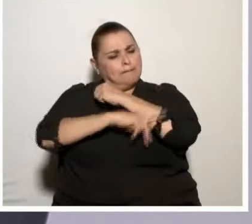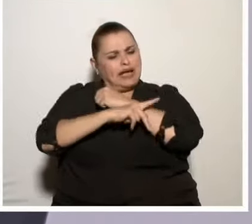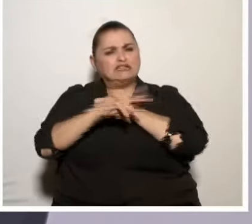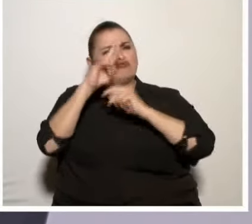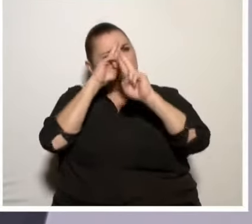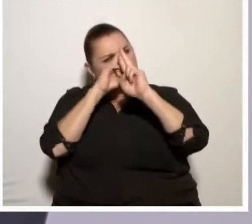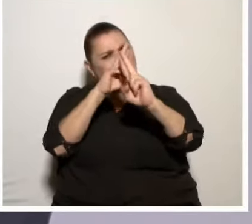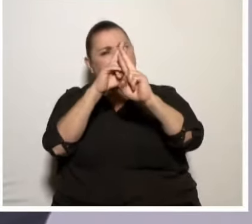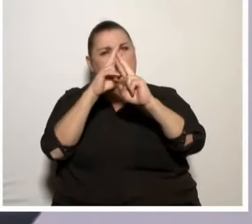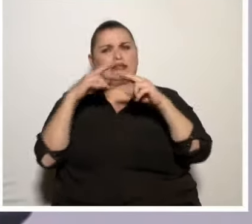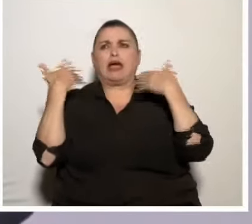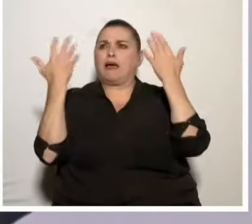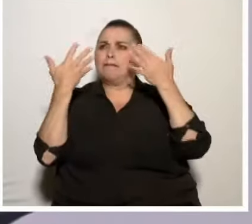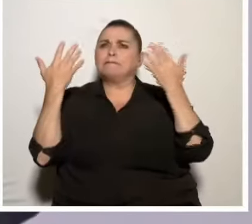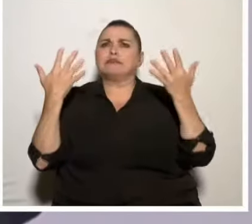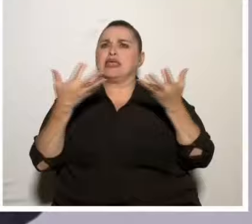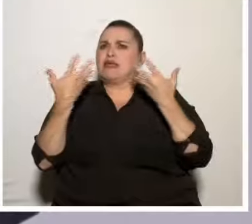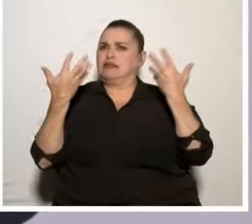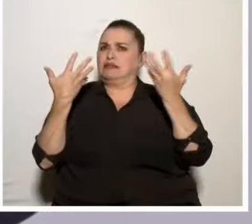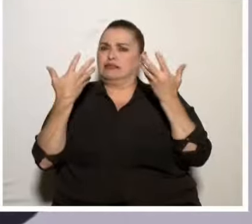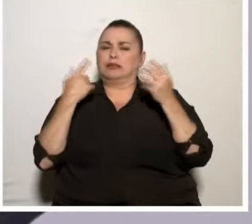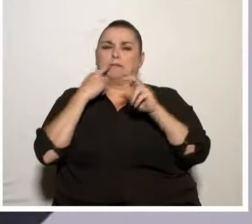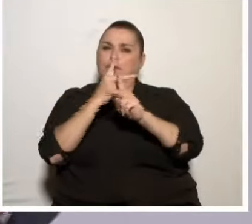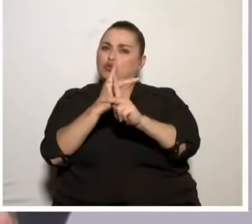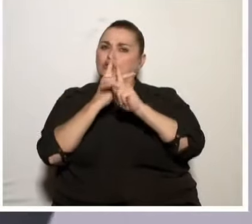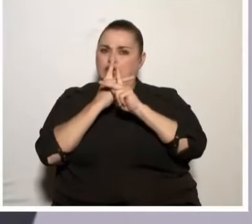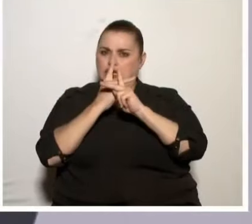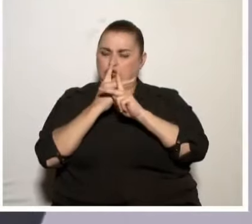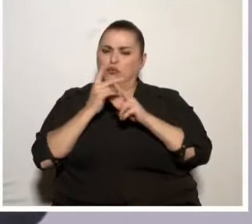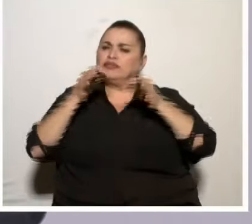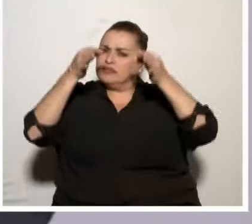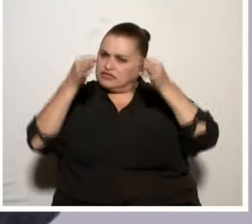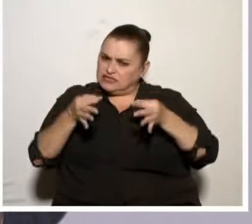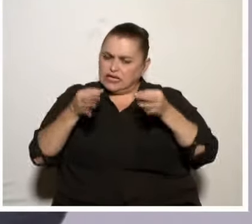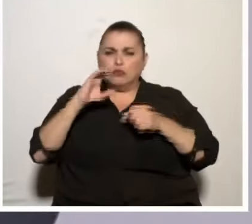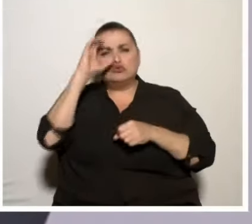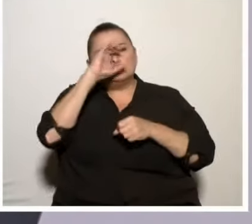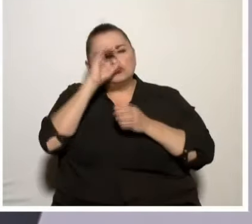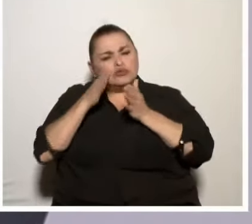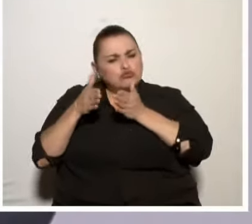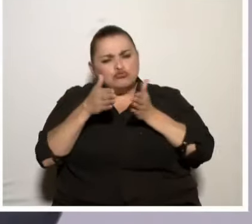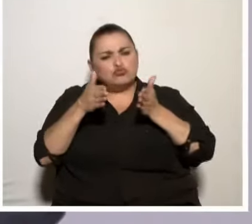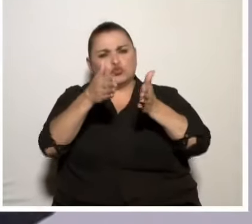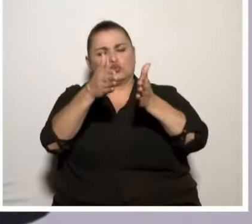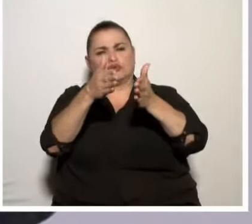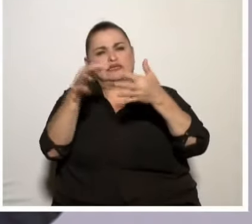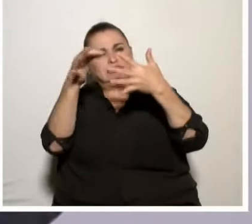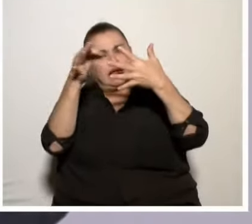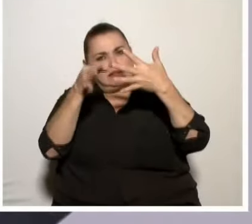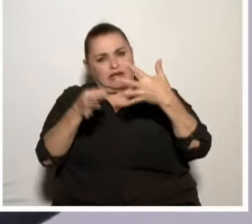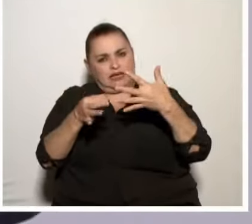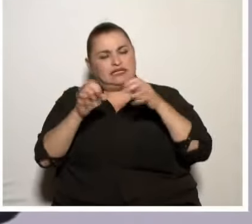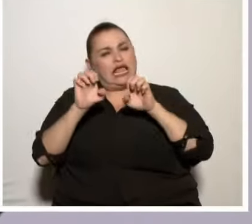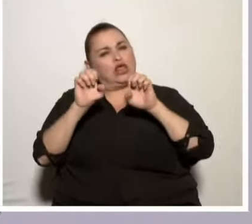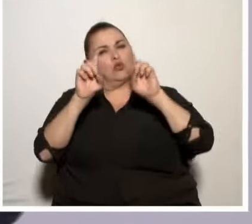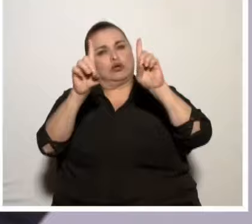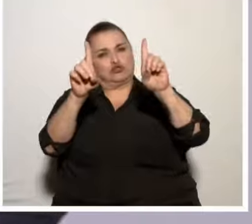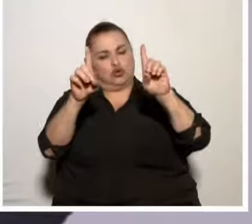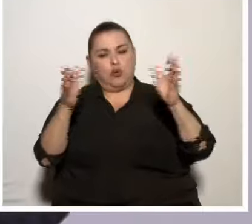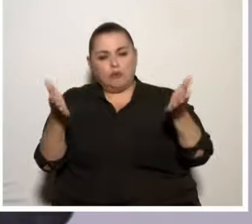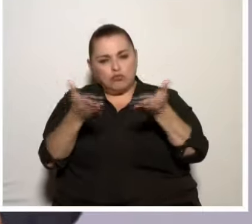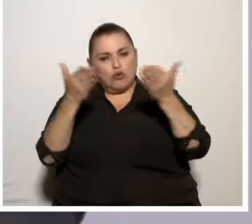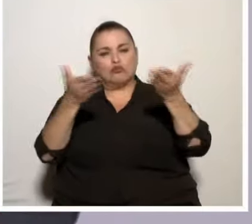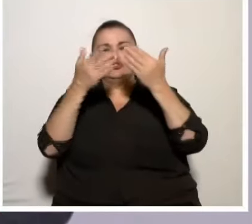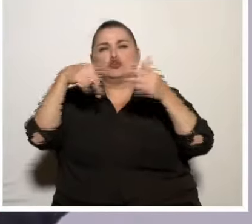ambiente y que lo hemos protegido y que hemos decidido buscar rutas alternas como es la educación, la